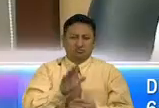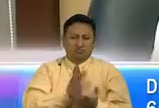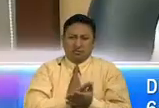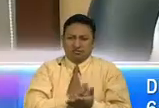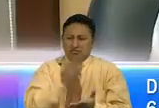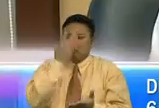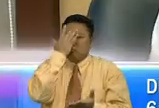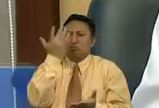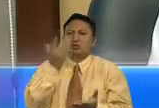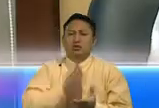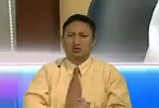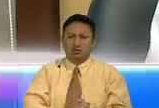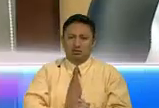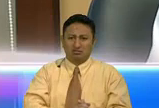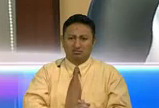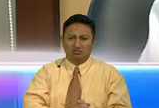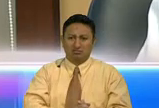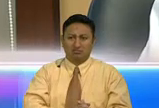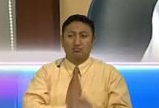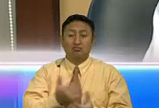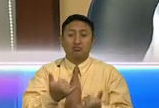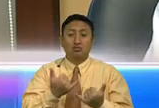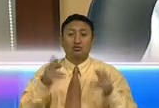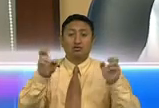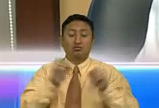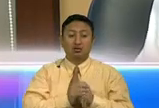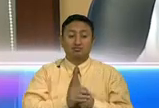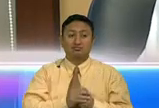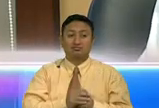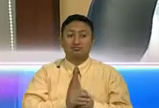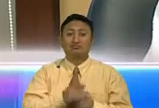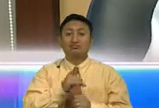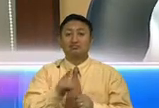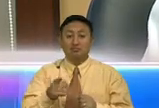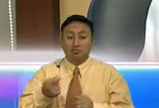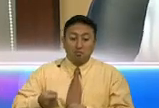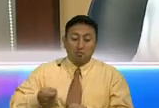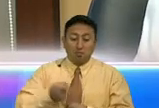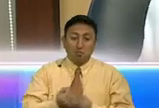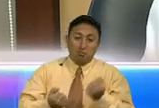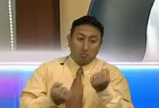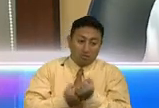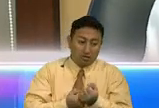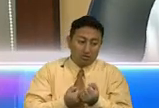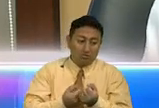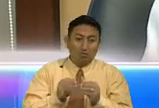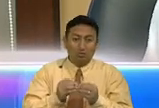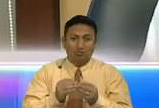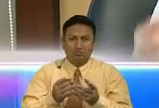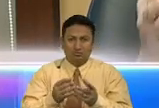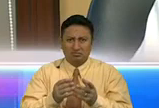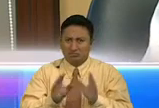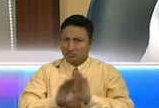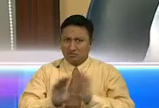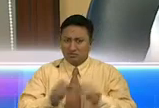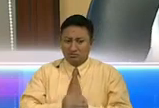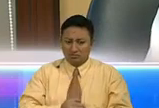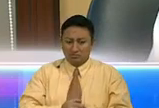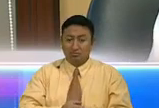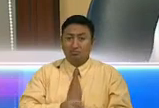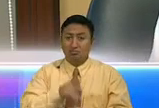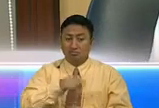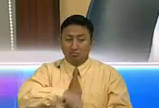es innecesario hablar sobre cupos, hablar sobre compensaciones, hablar sobre número de galones, porque ni una sola